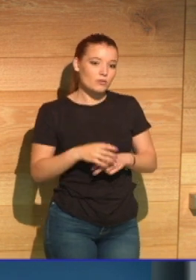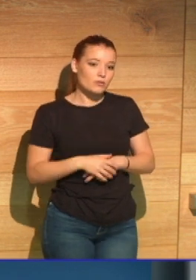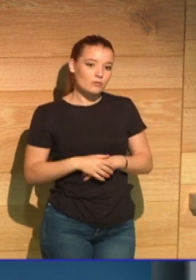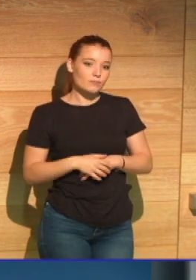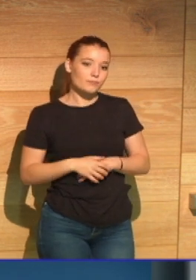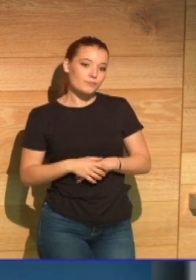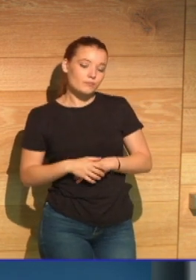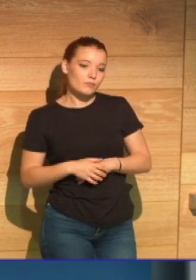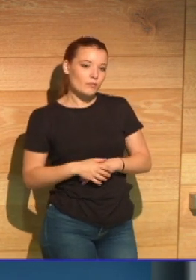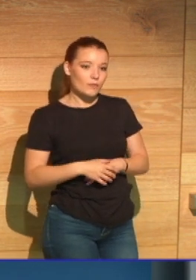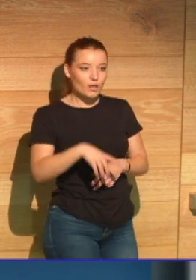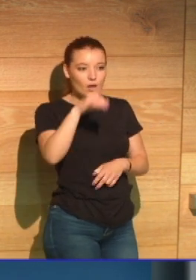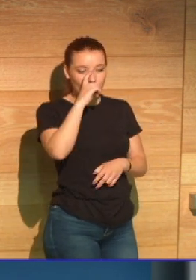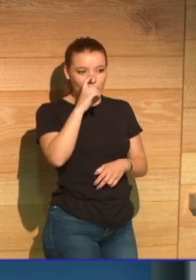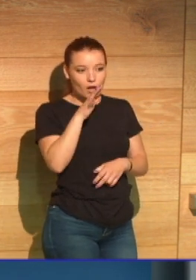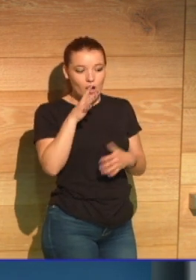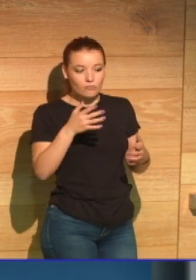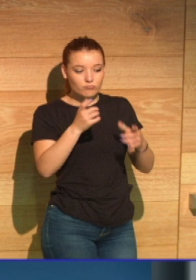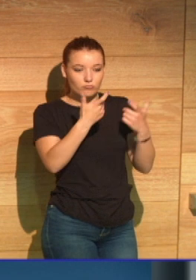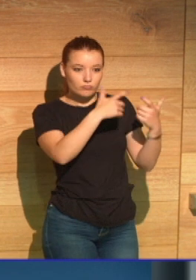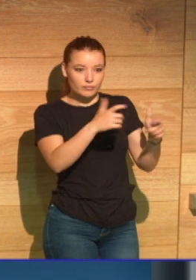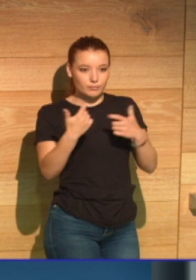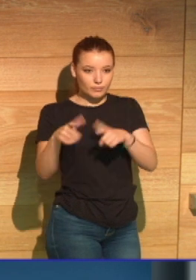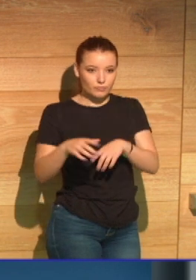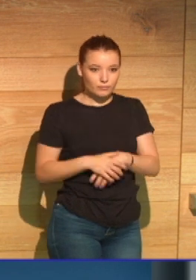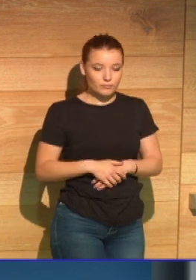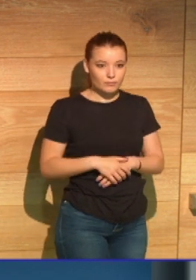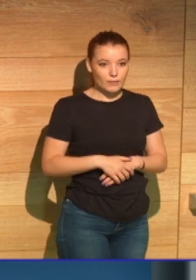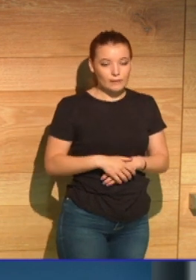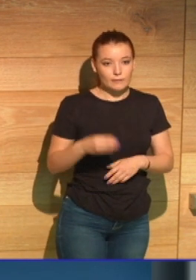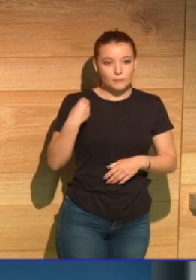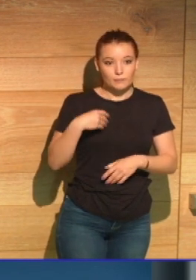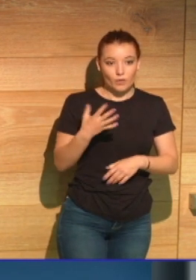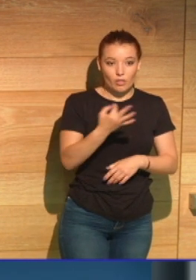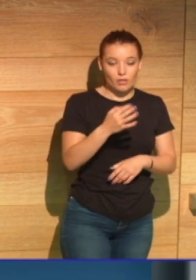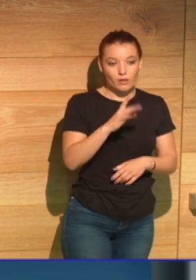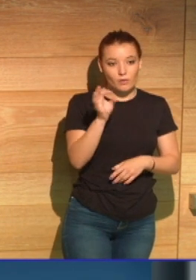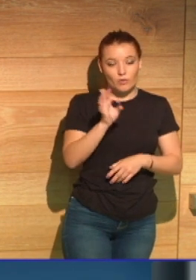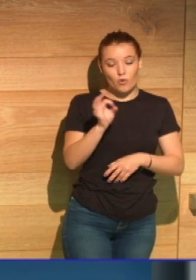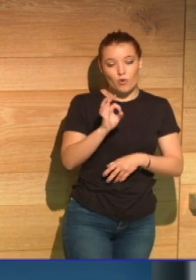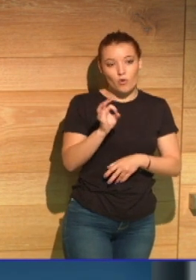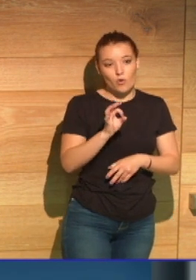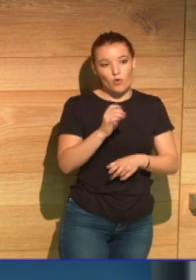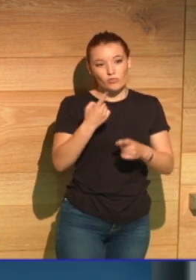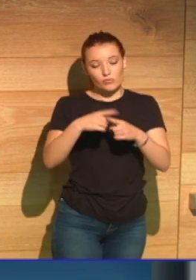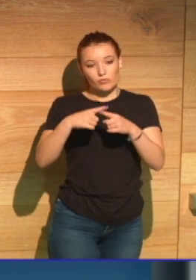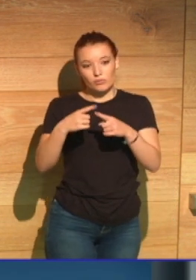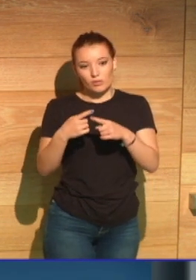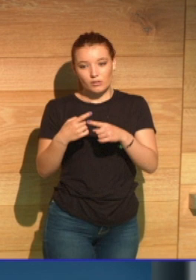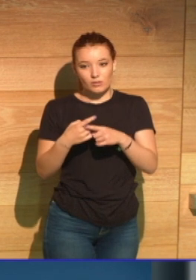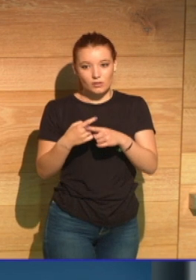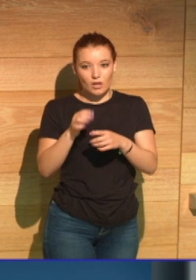otra vez estoy separándolo mucho, este modelo escolar de lo que debemos, sino más bien de estas provocaciones a la sociedad de lo que estamos viviendo en